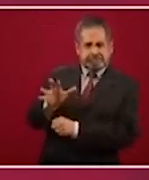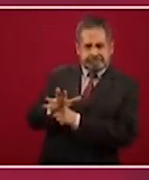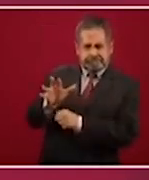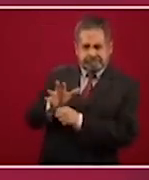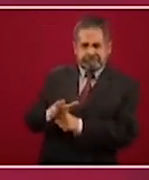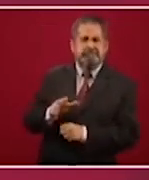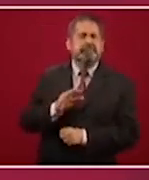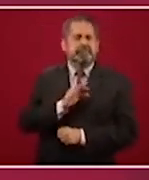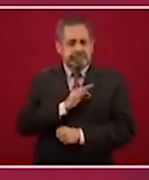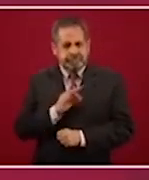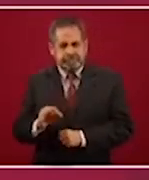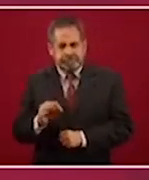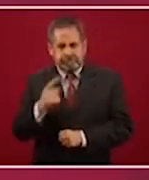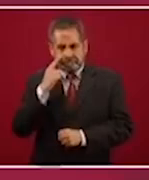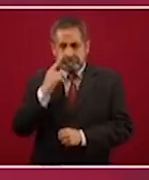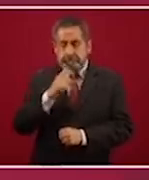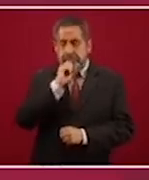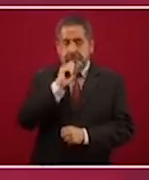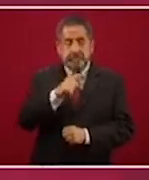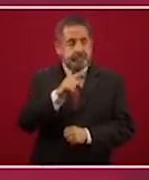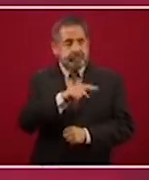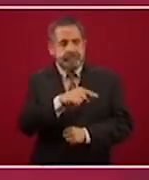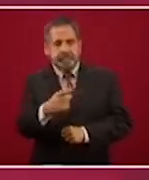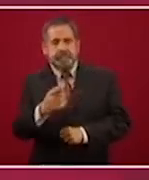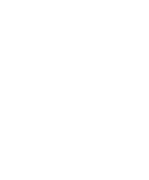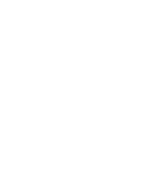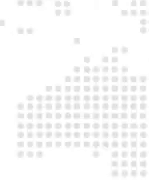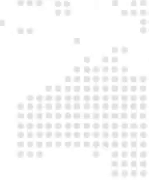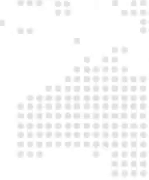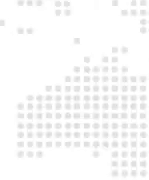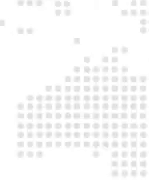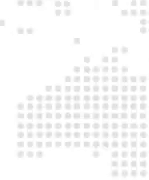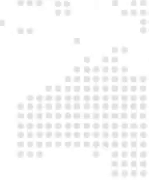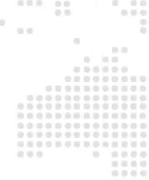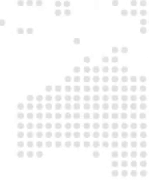tomamos la decisión de bajar el precio de las gasolinas